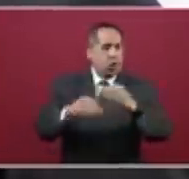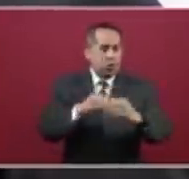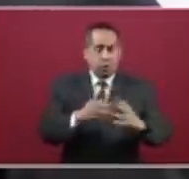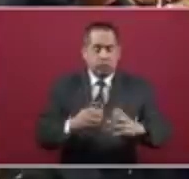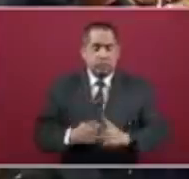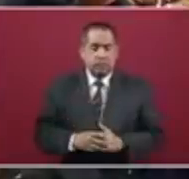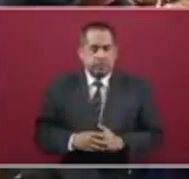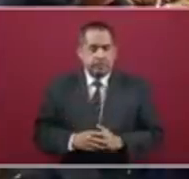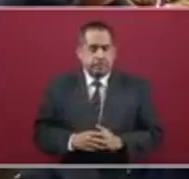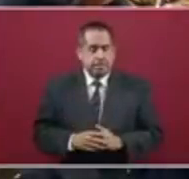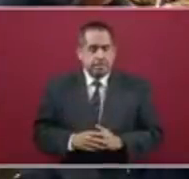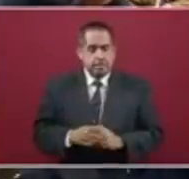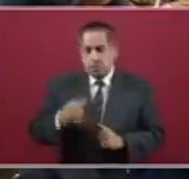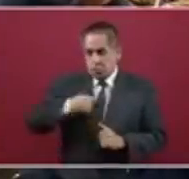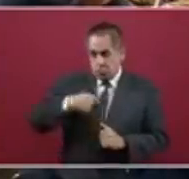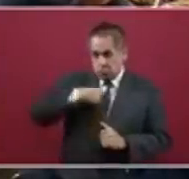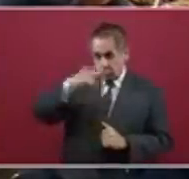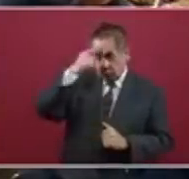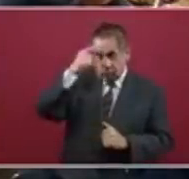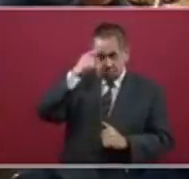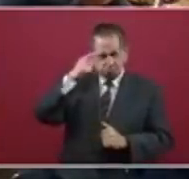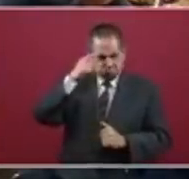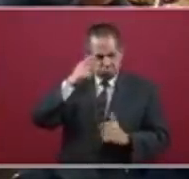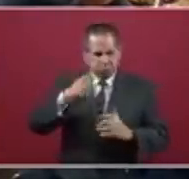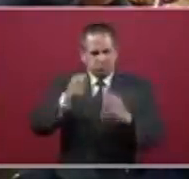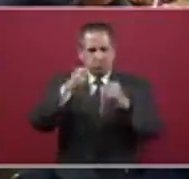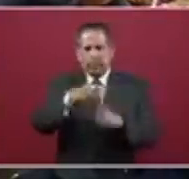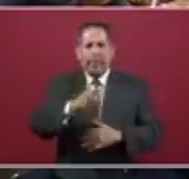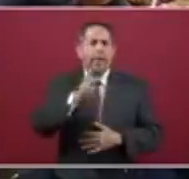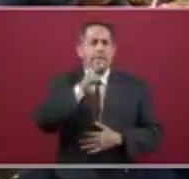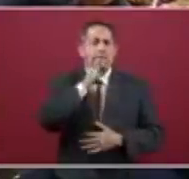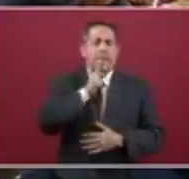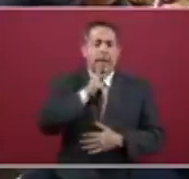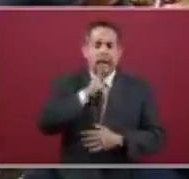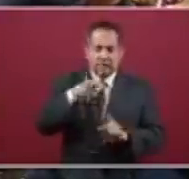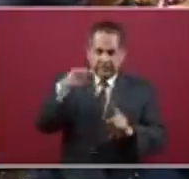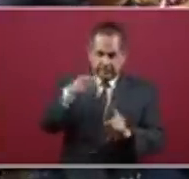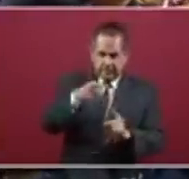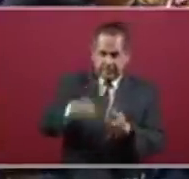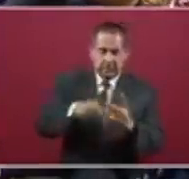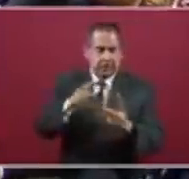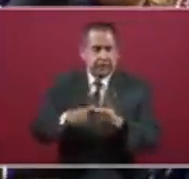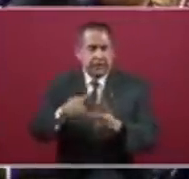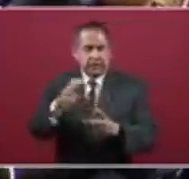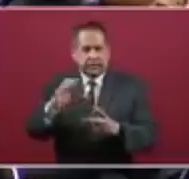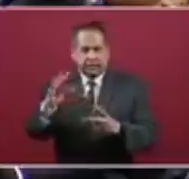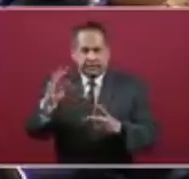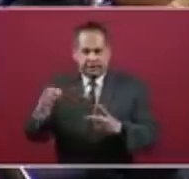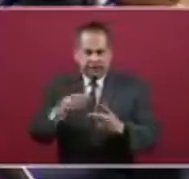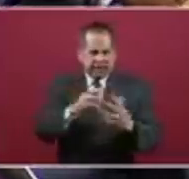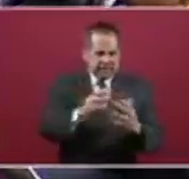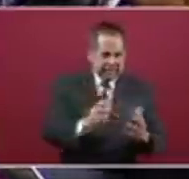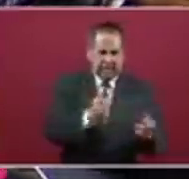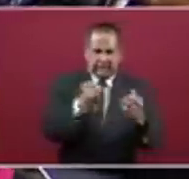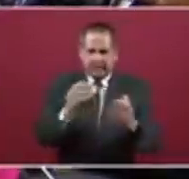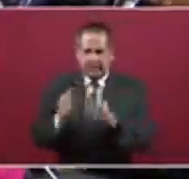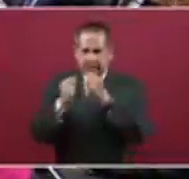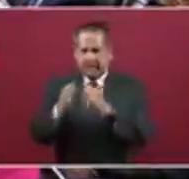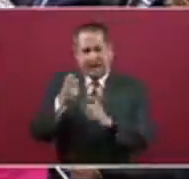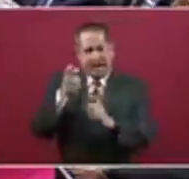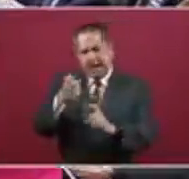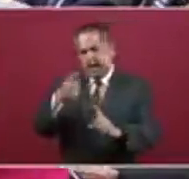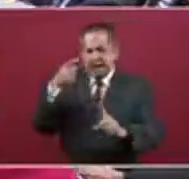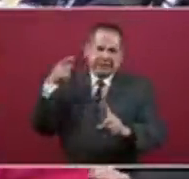rescatar la industria petrolera y eléctrica de la nación es ese